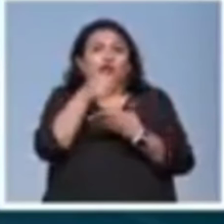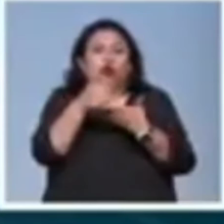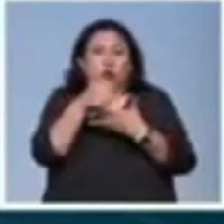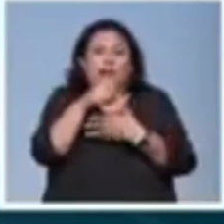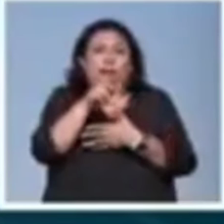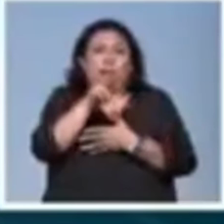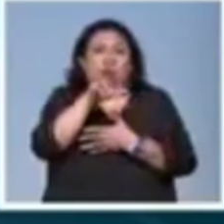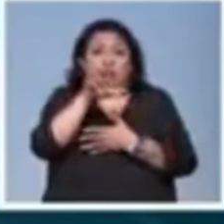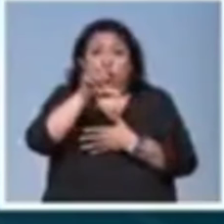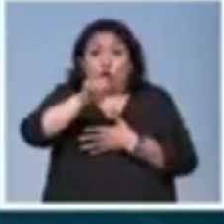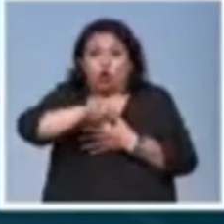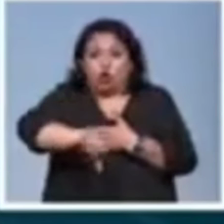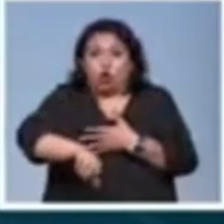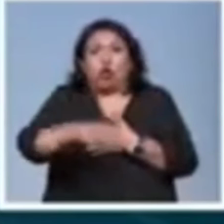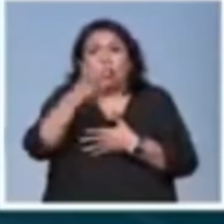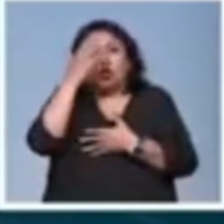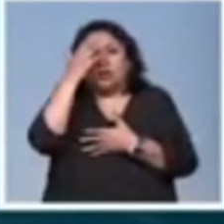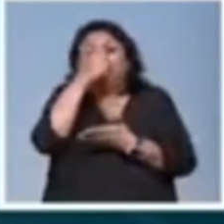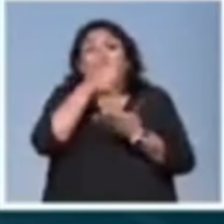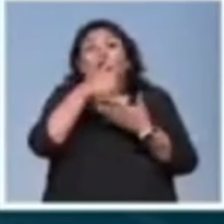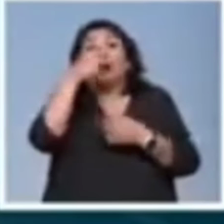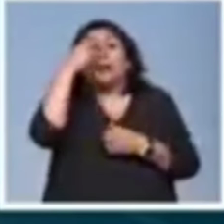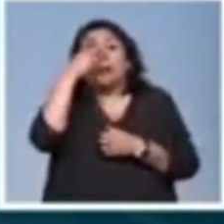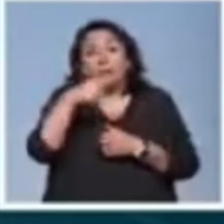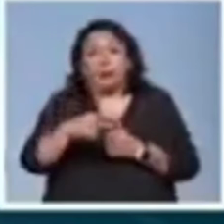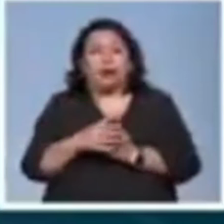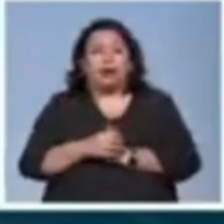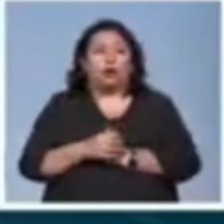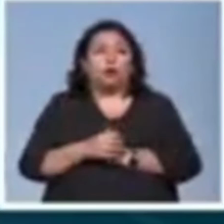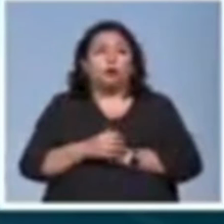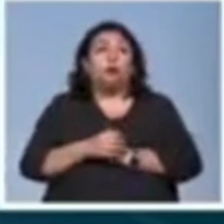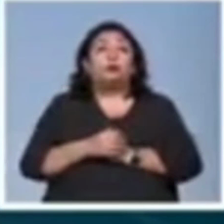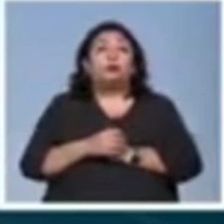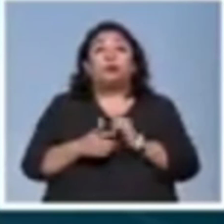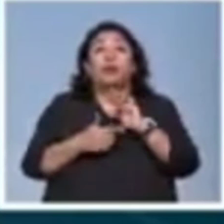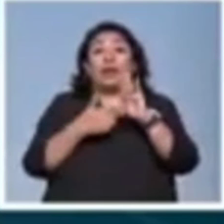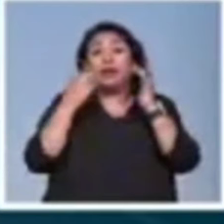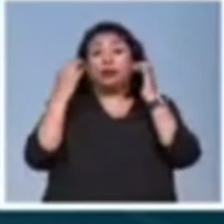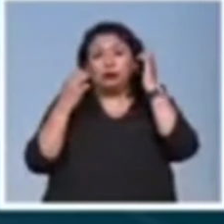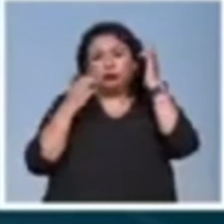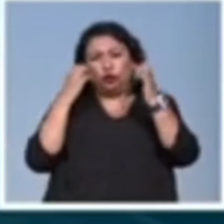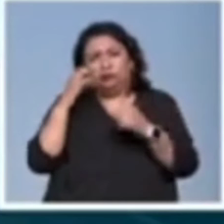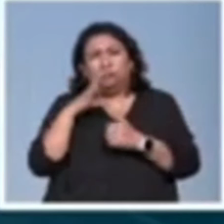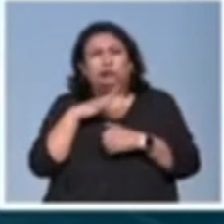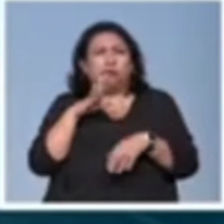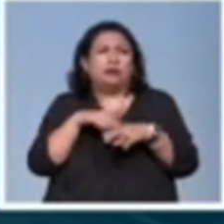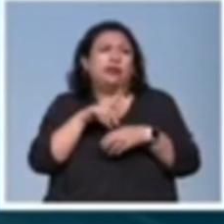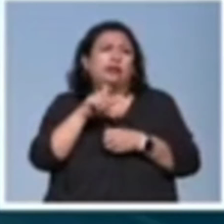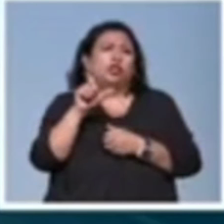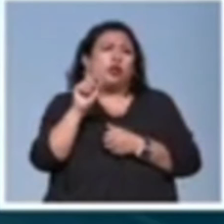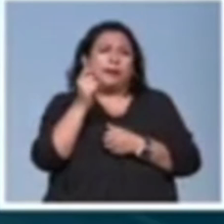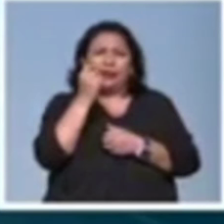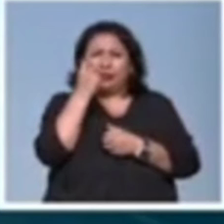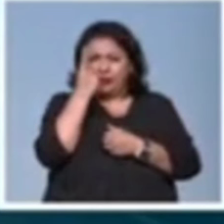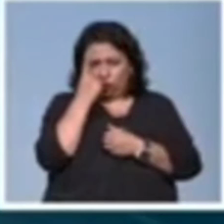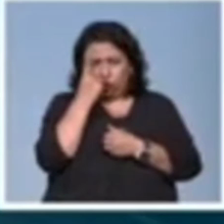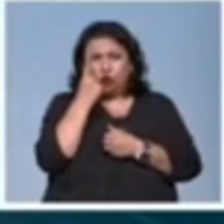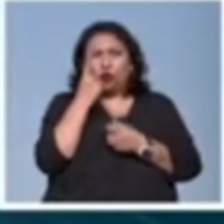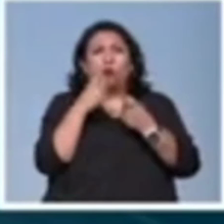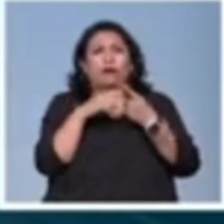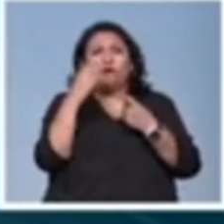de los Palacios, hoy conocida como Ciudad de México. La muestra tiene más de 120 autores